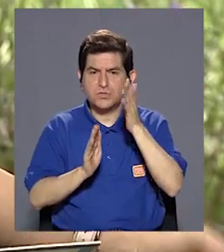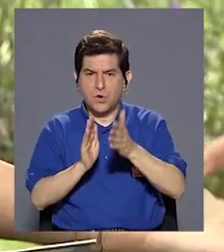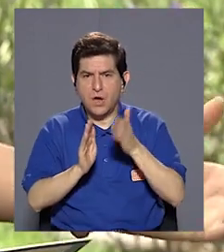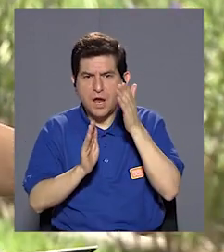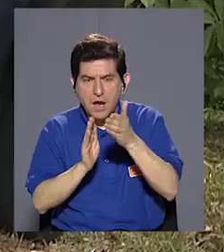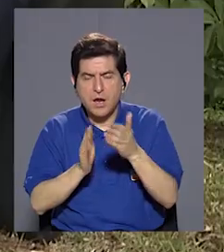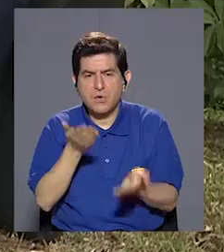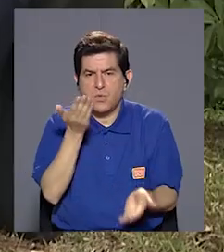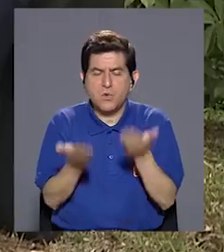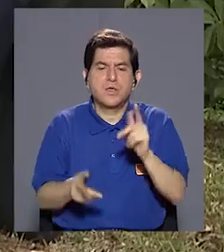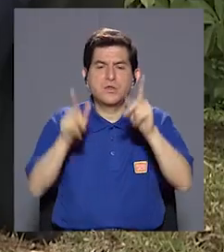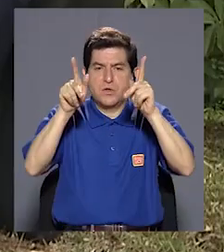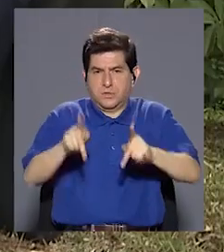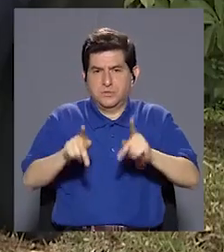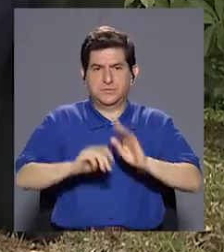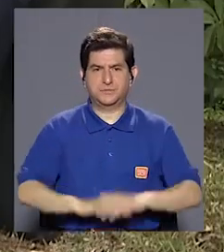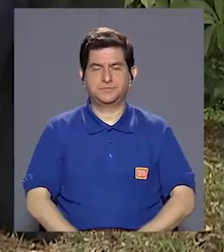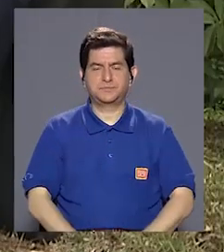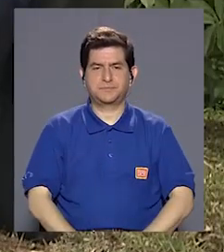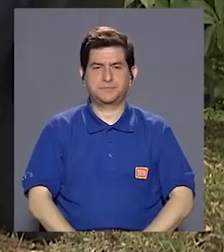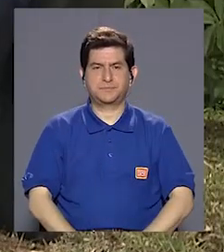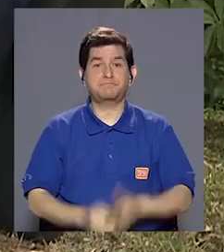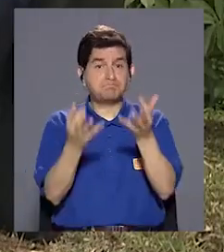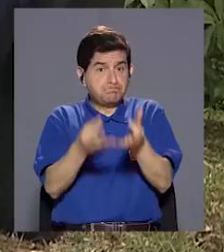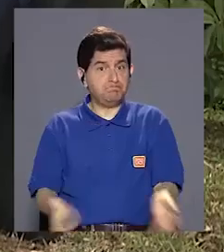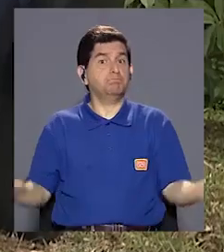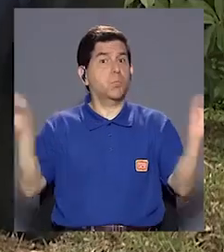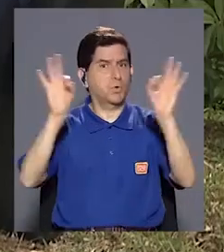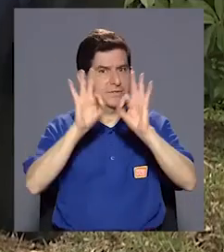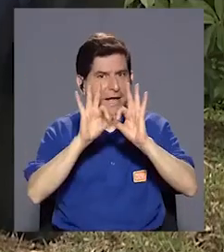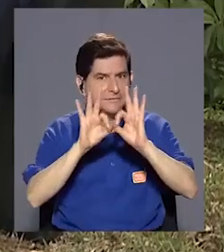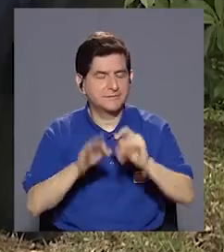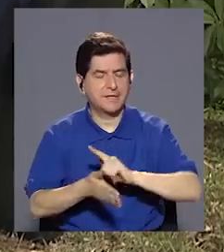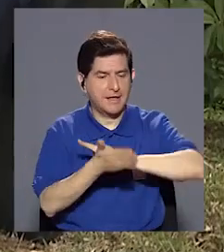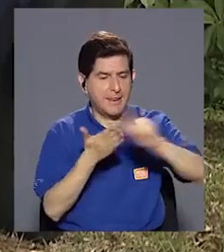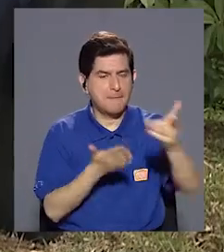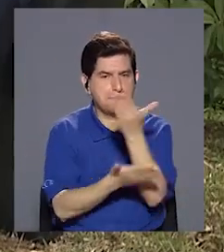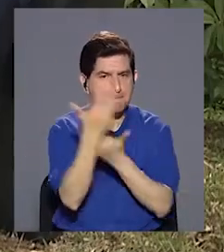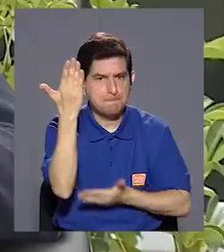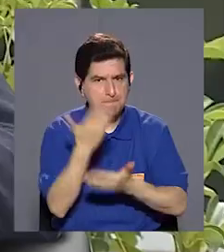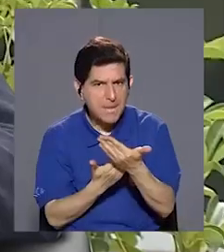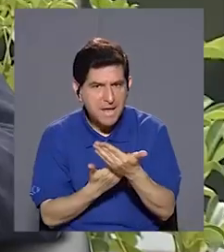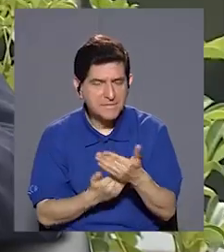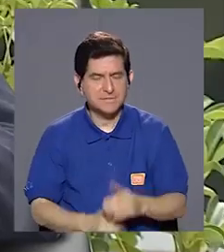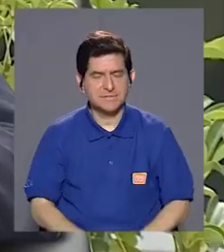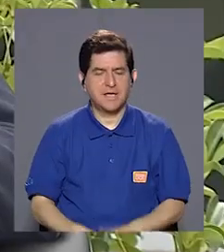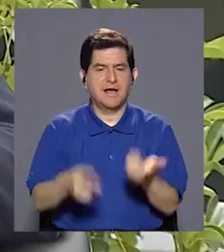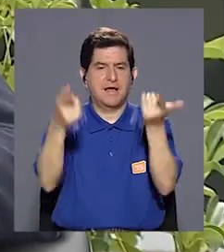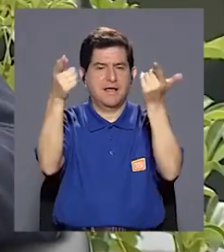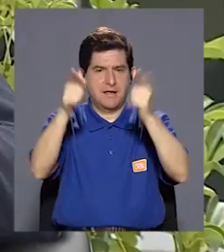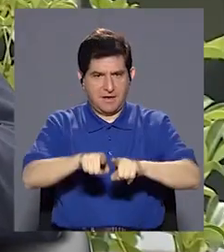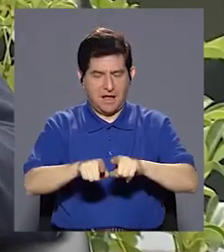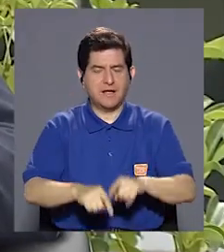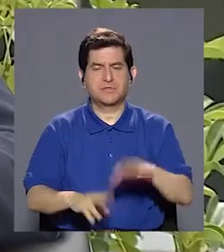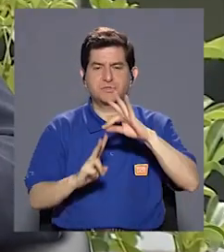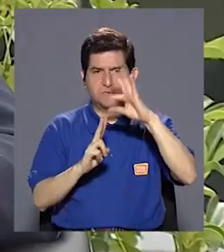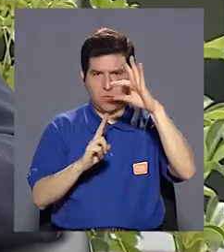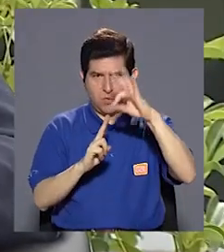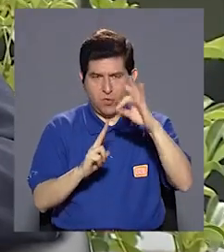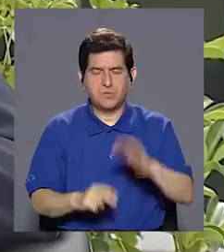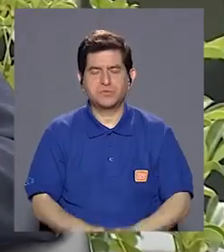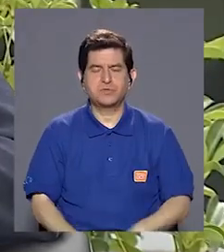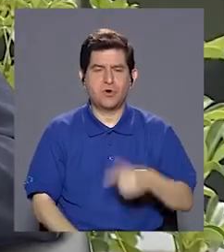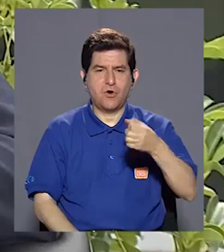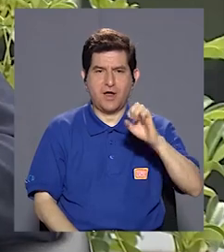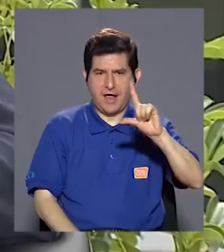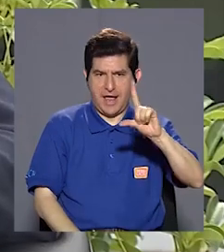ejemplo, de personas. Bueno, lo más importante aquí es que el lavado de manos o la higienización, en caso también la alternativa con